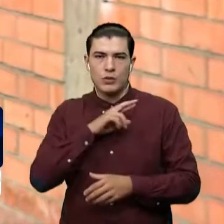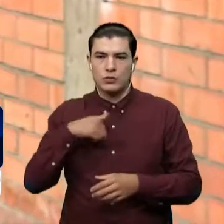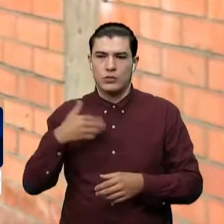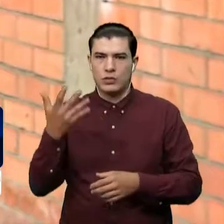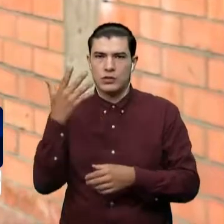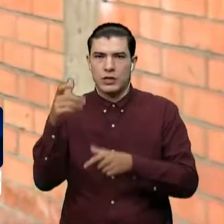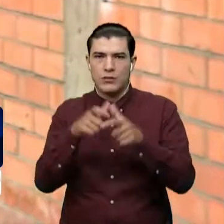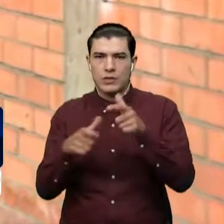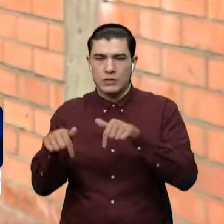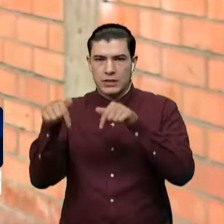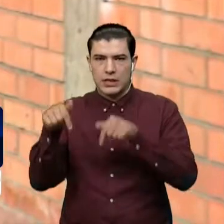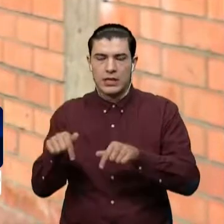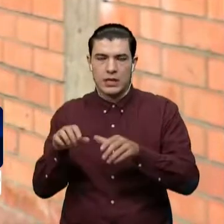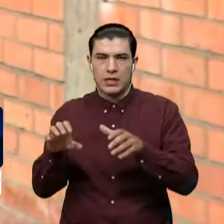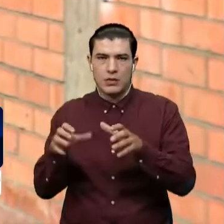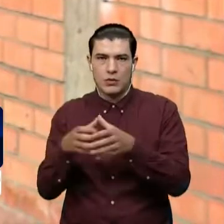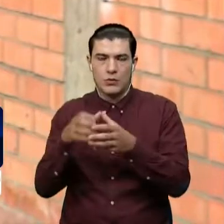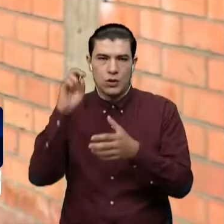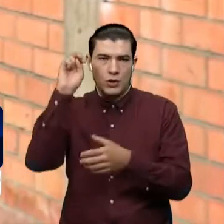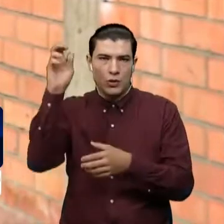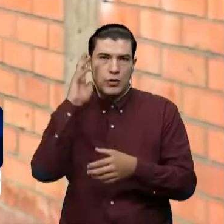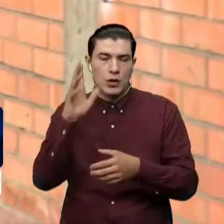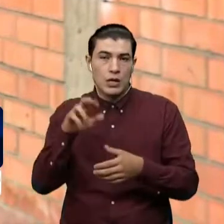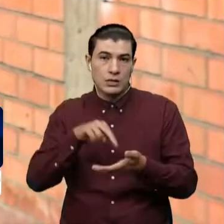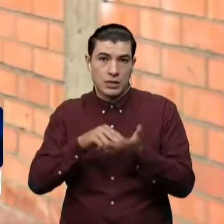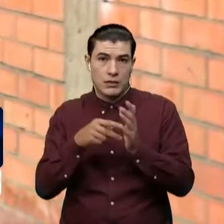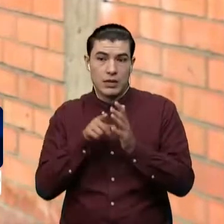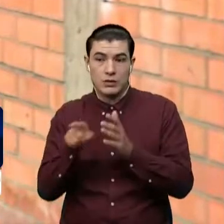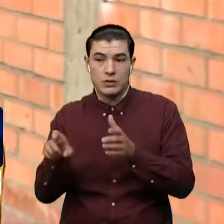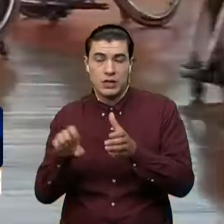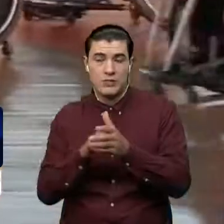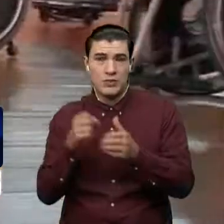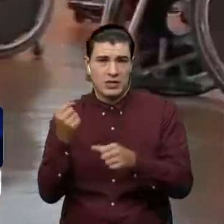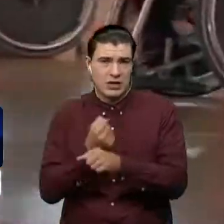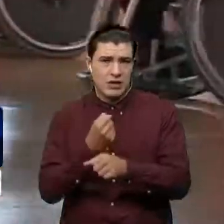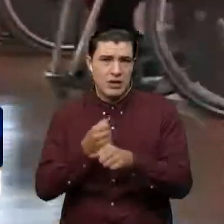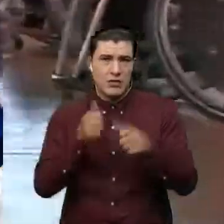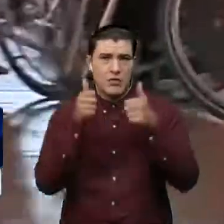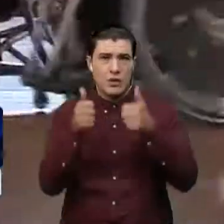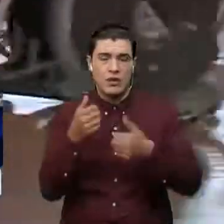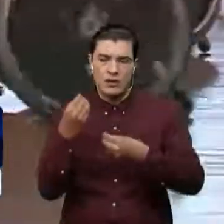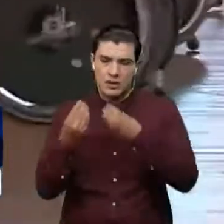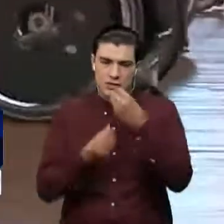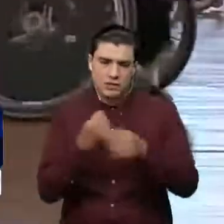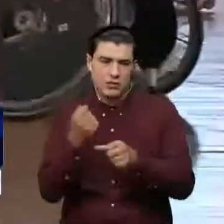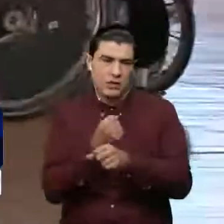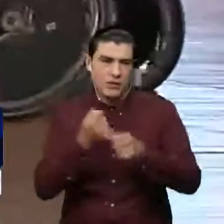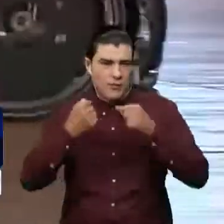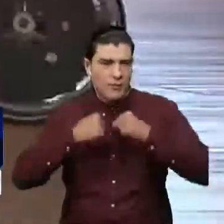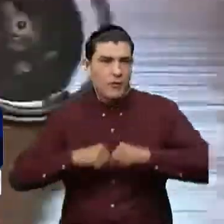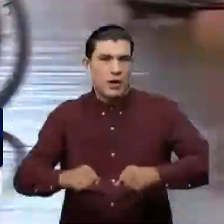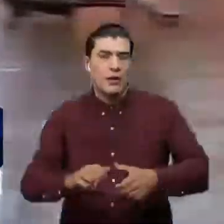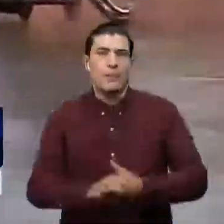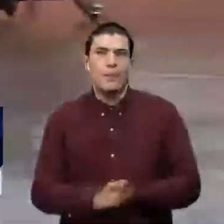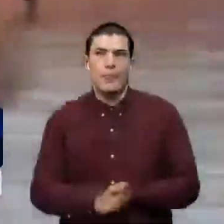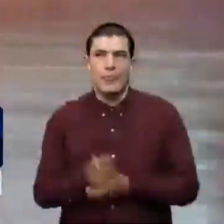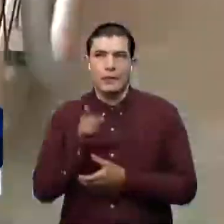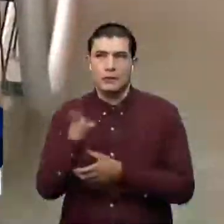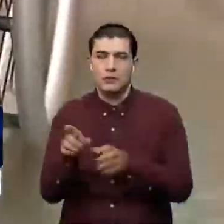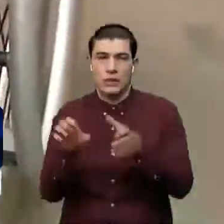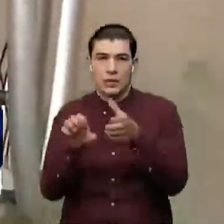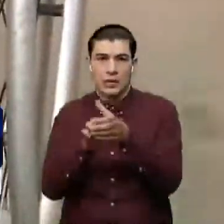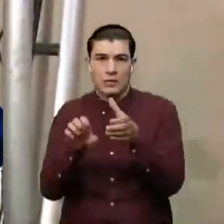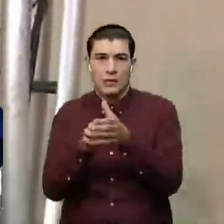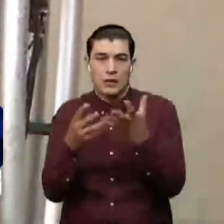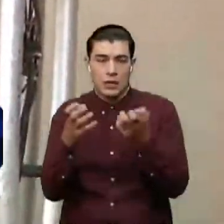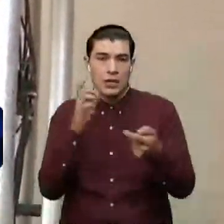norte eso quiere decir que el equipo lo viene haciendo bien que venimos trabajando fuerte el equipo 'tricolor' tiene como su principal meta los